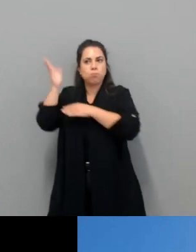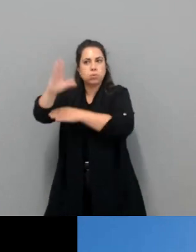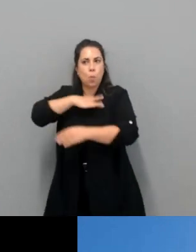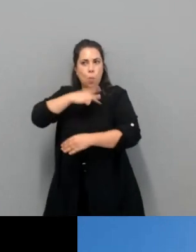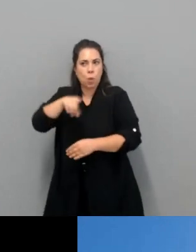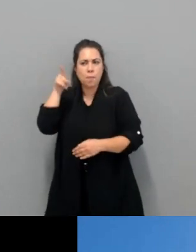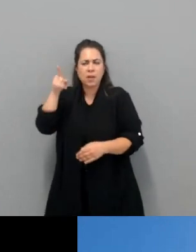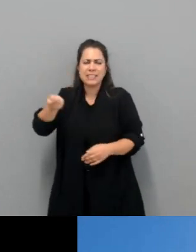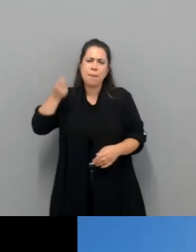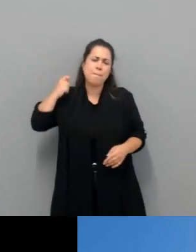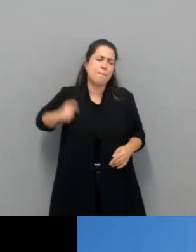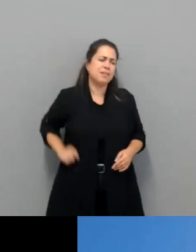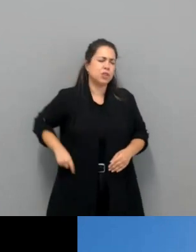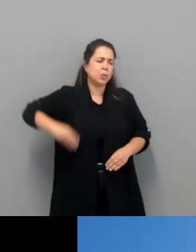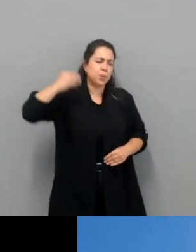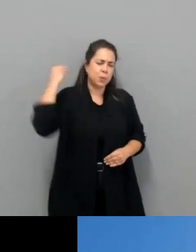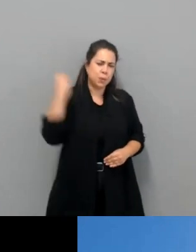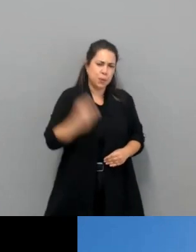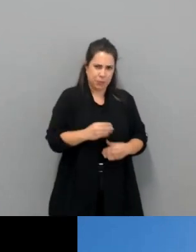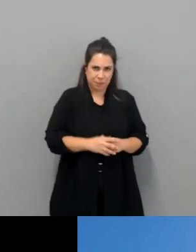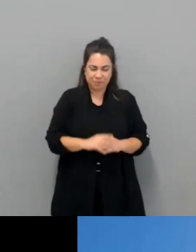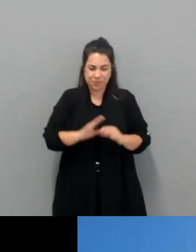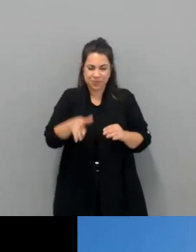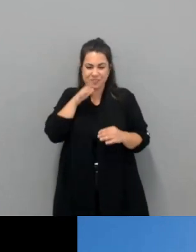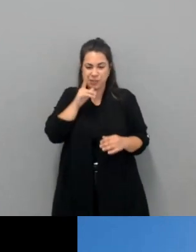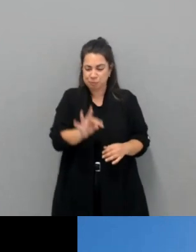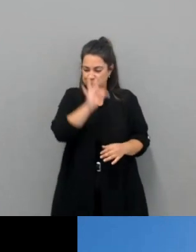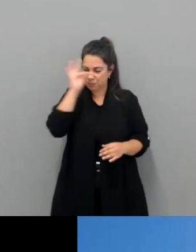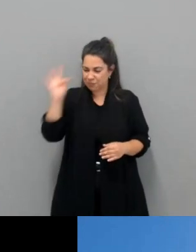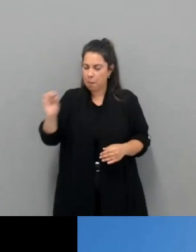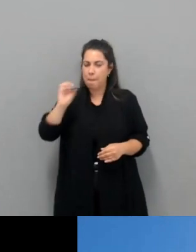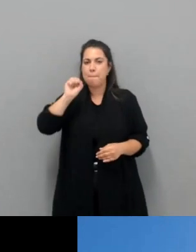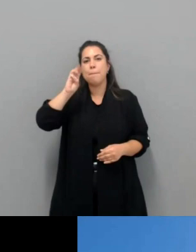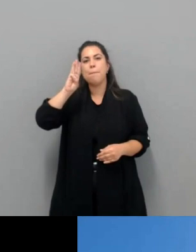profesional de gran altura. Tuya es la palabra, Paula.